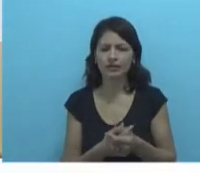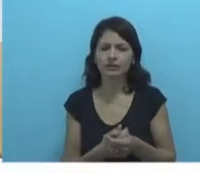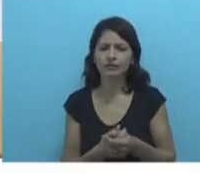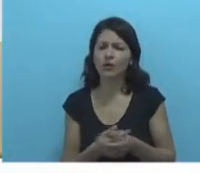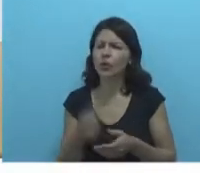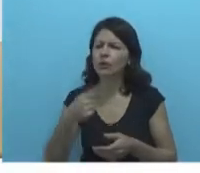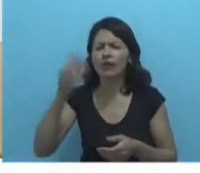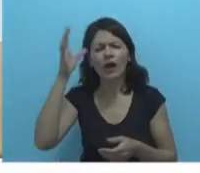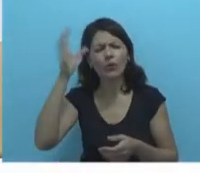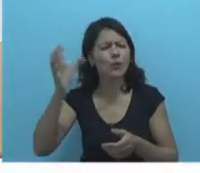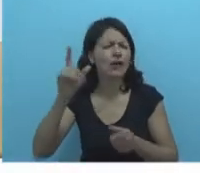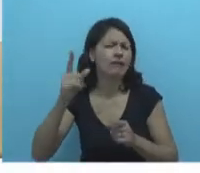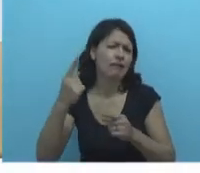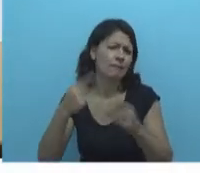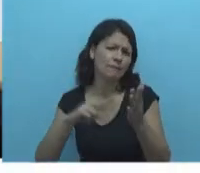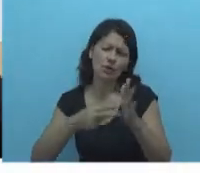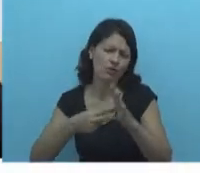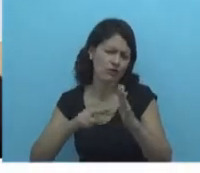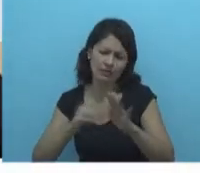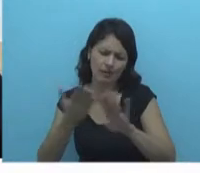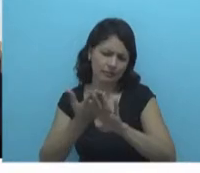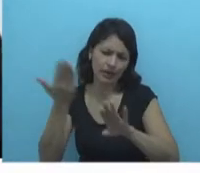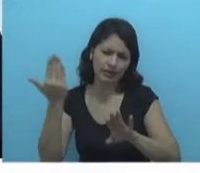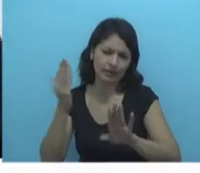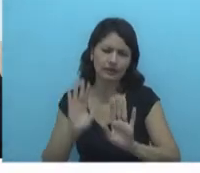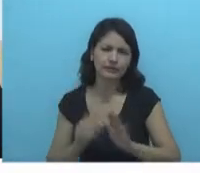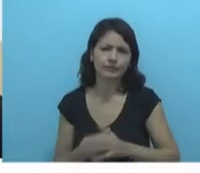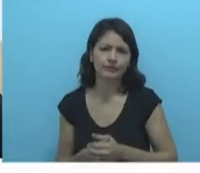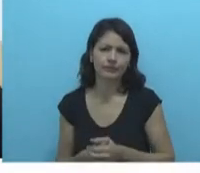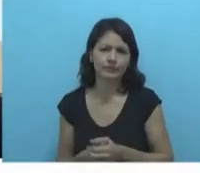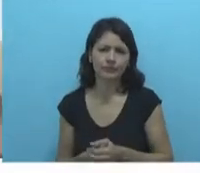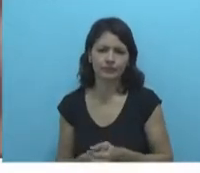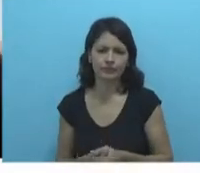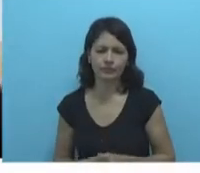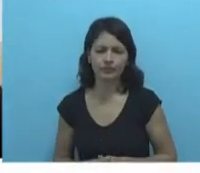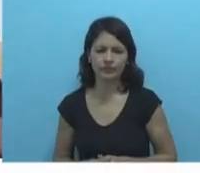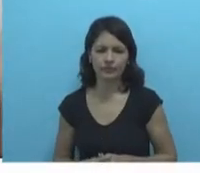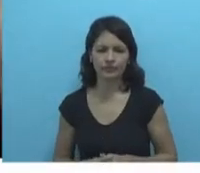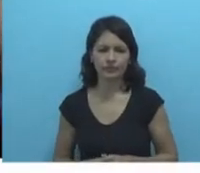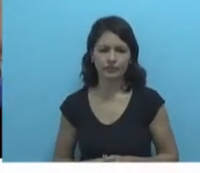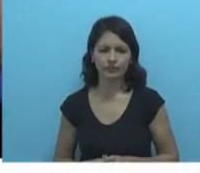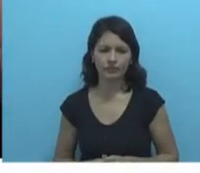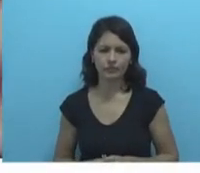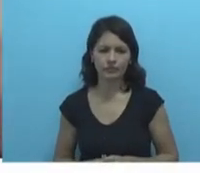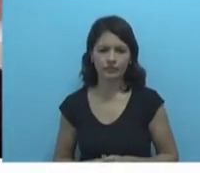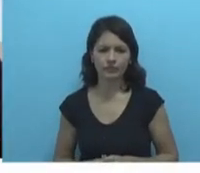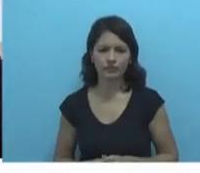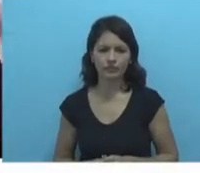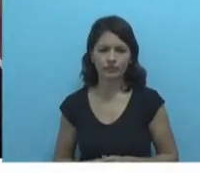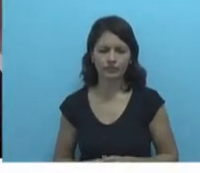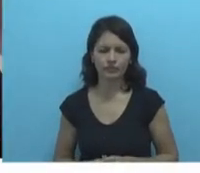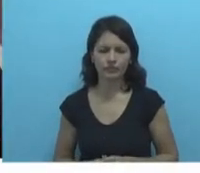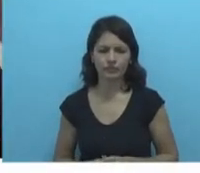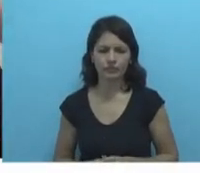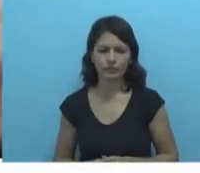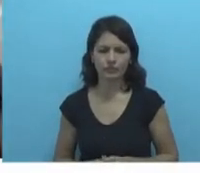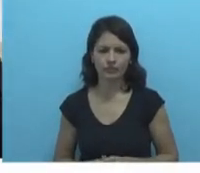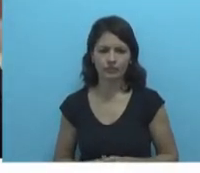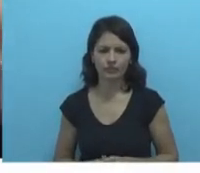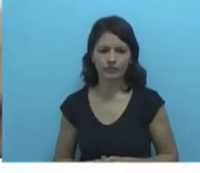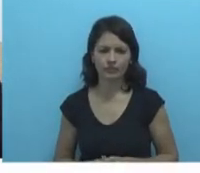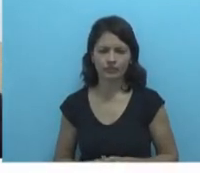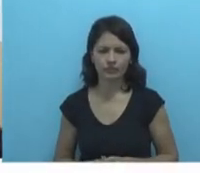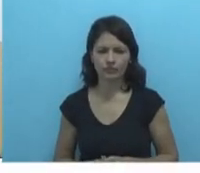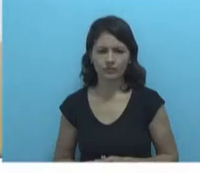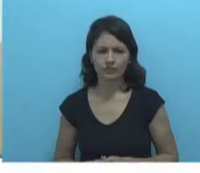Echegaray. Bueno, si no, nos resistimos a lo que son los activos de aquella época